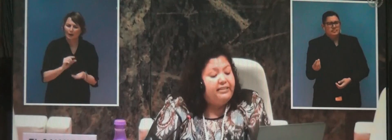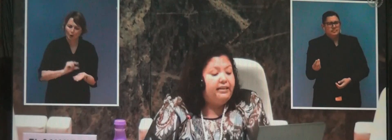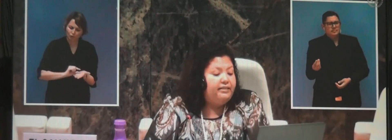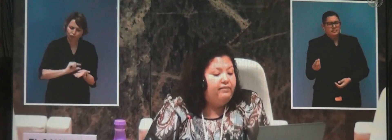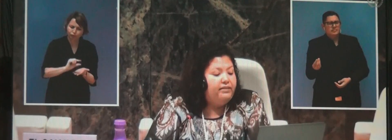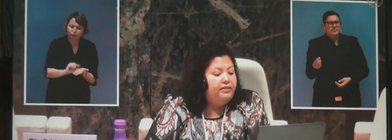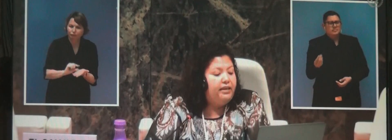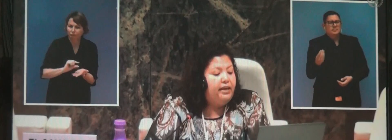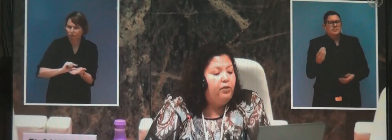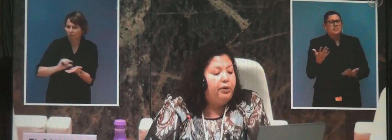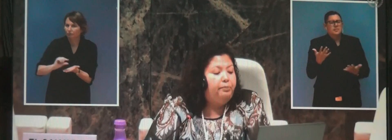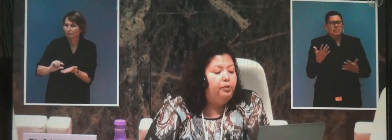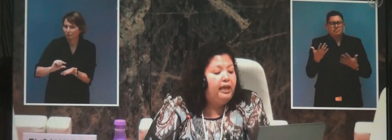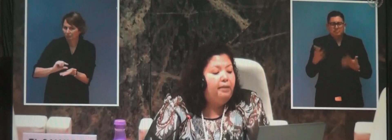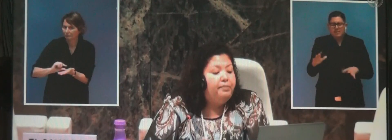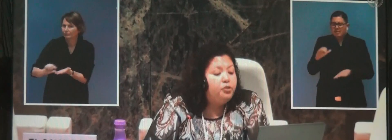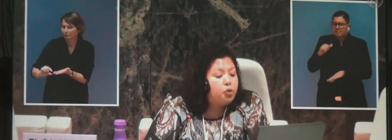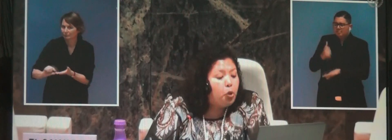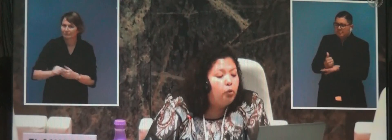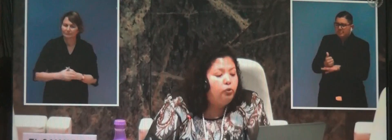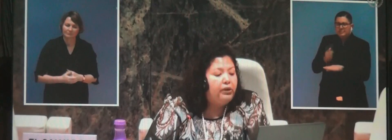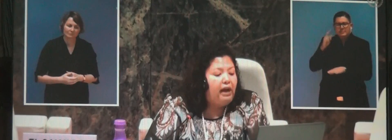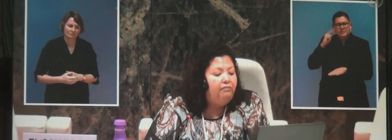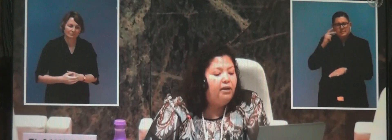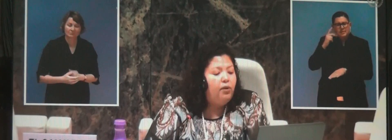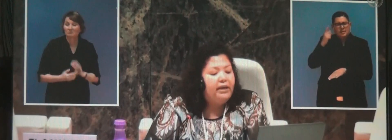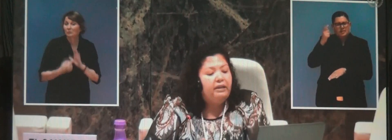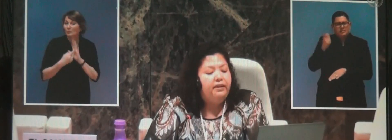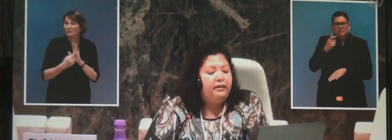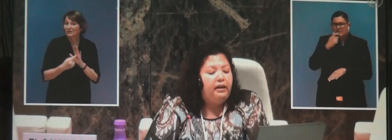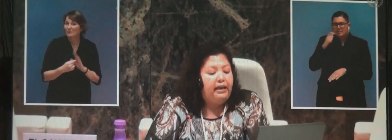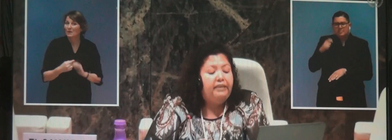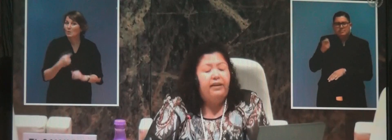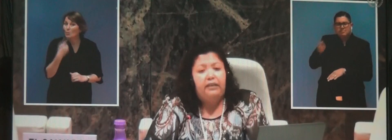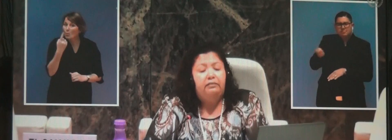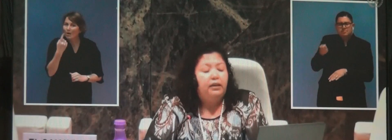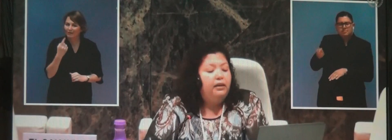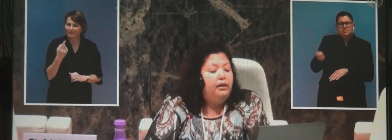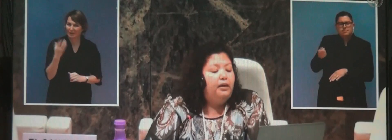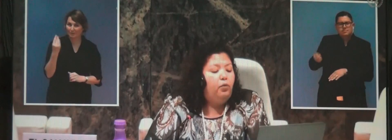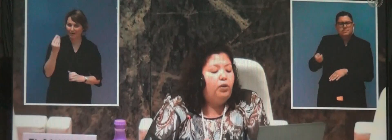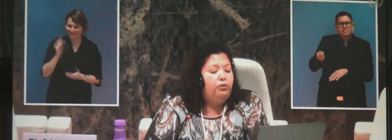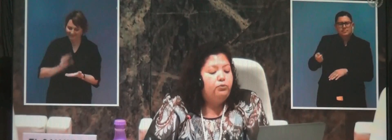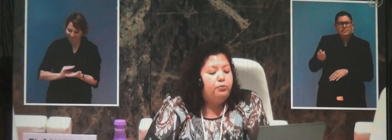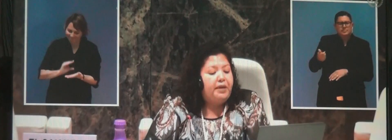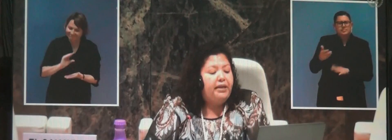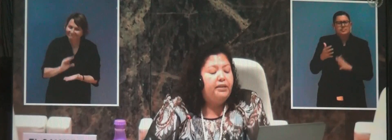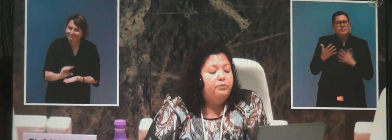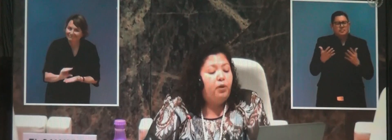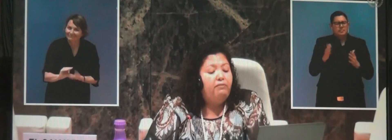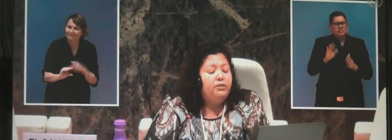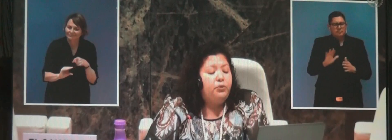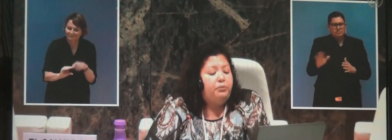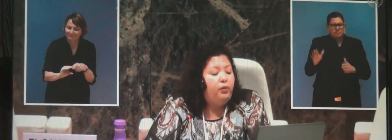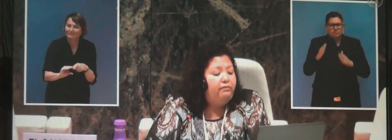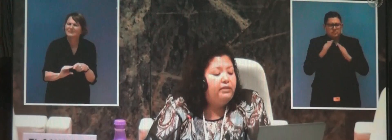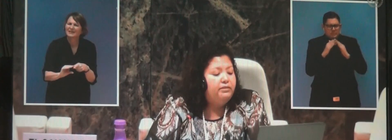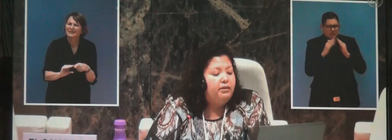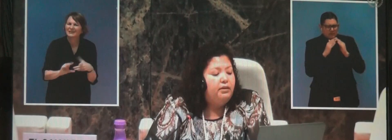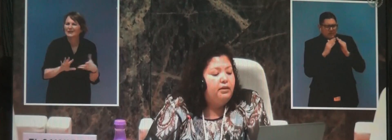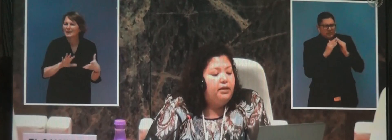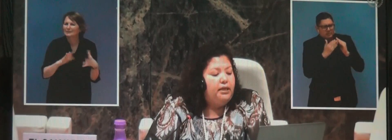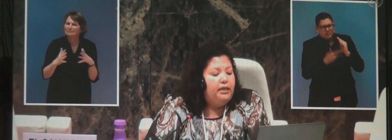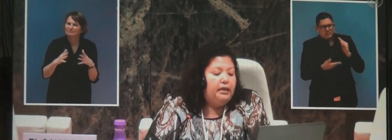que va a estar establecida y que corresponde a la pensión otorgable a un equivalente en cuanto a sus bienes, muebles o